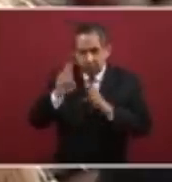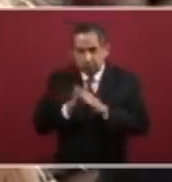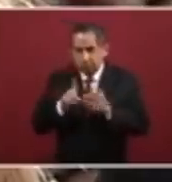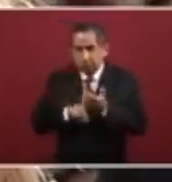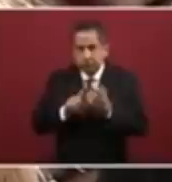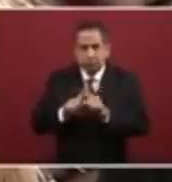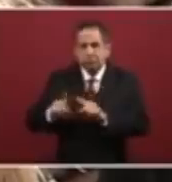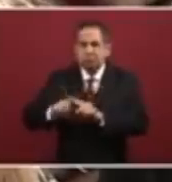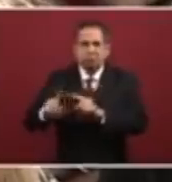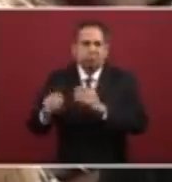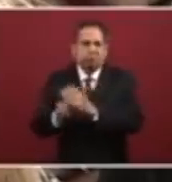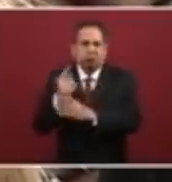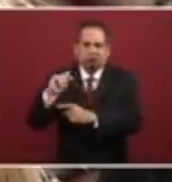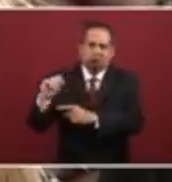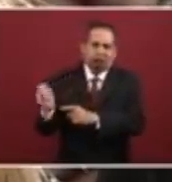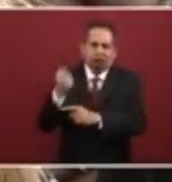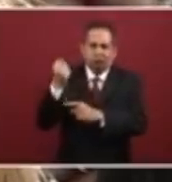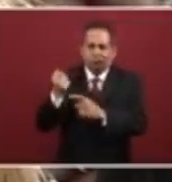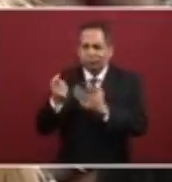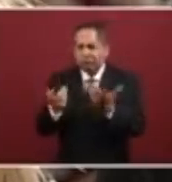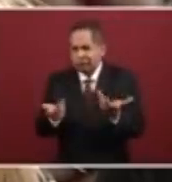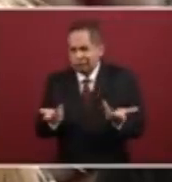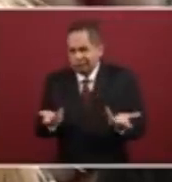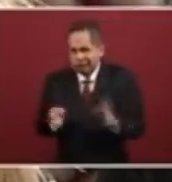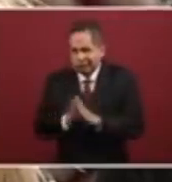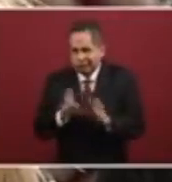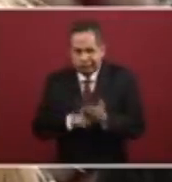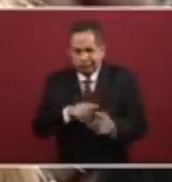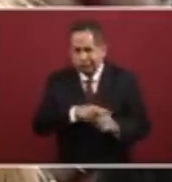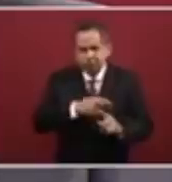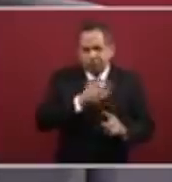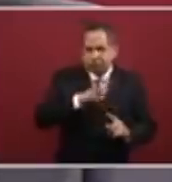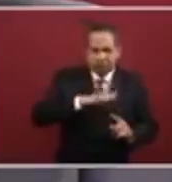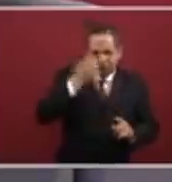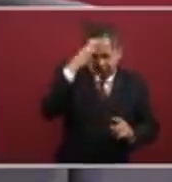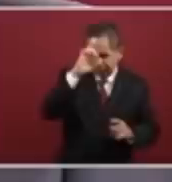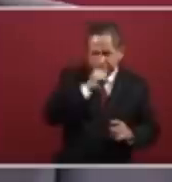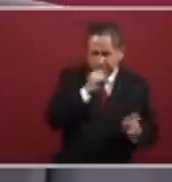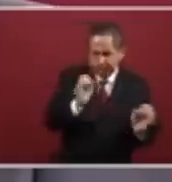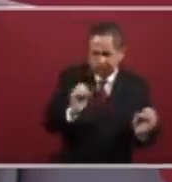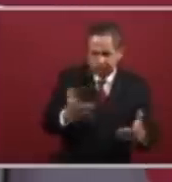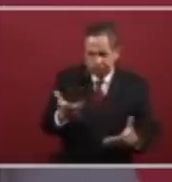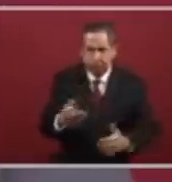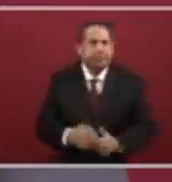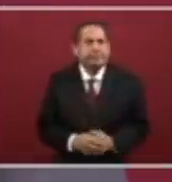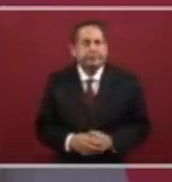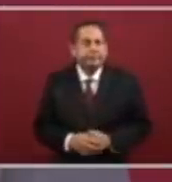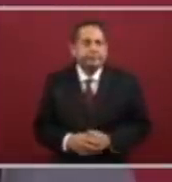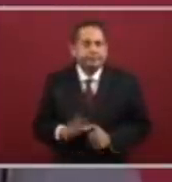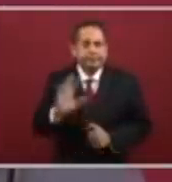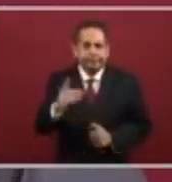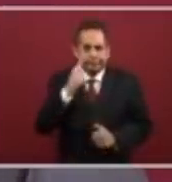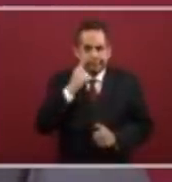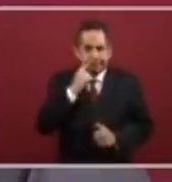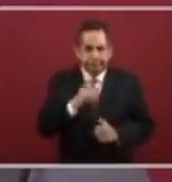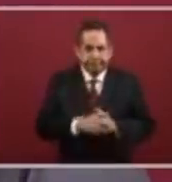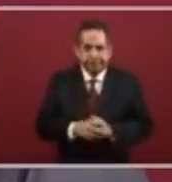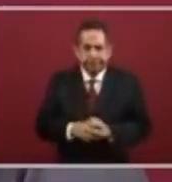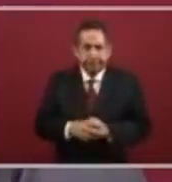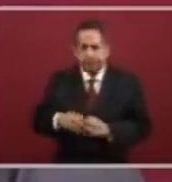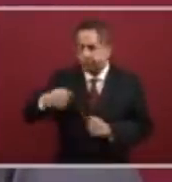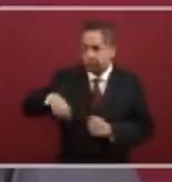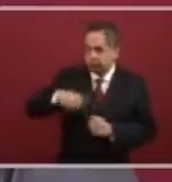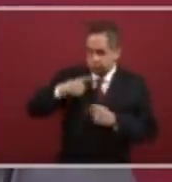en la tecnología, ¿cómo la va a contratar o cómo la va a adquirir Pemex en este caso? Bueno, primero decirles que cuando se decide